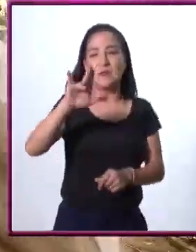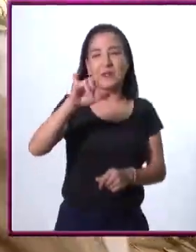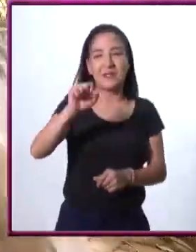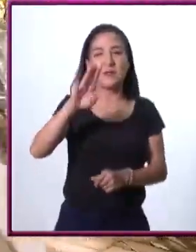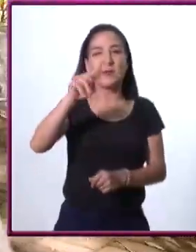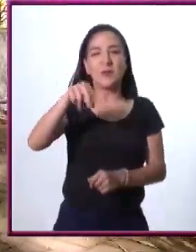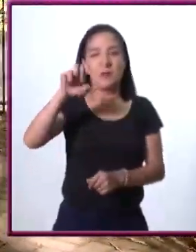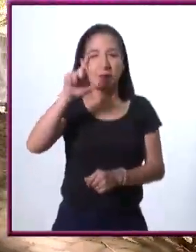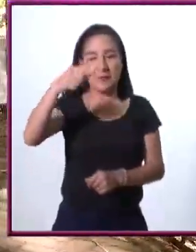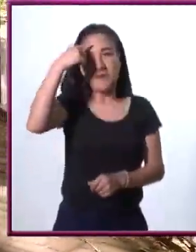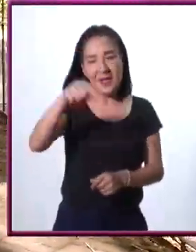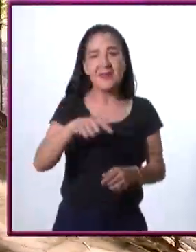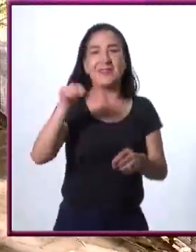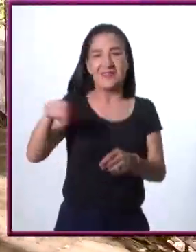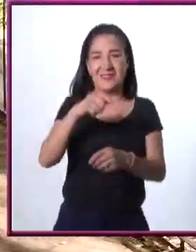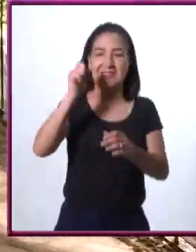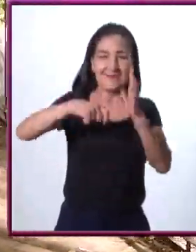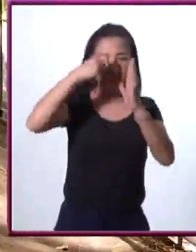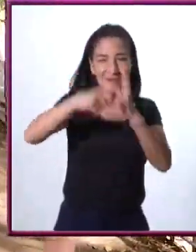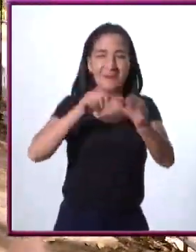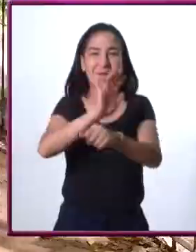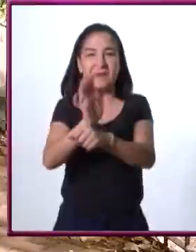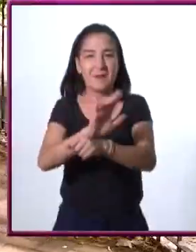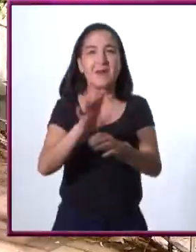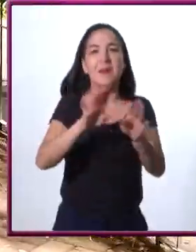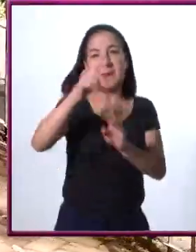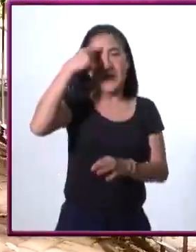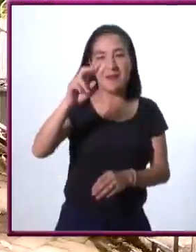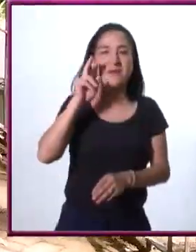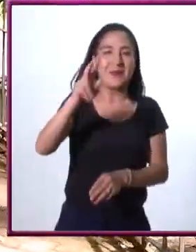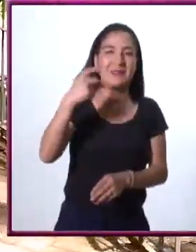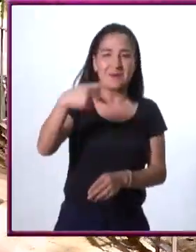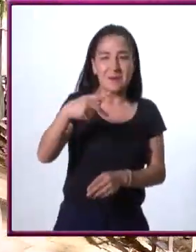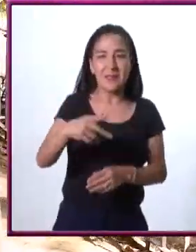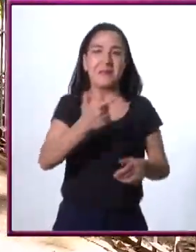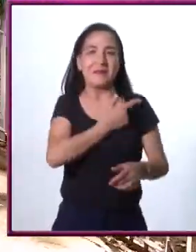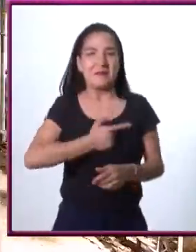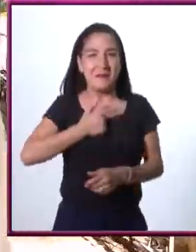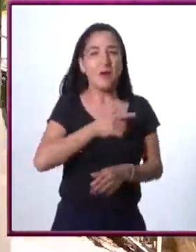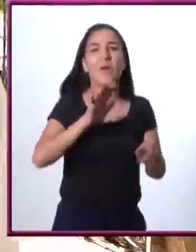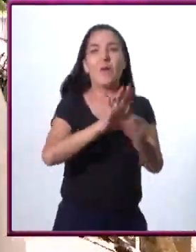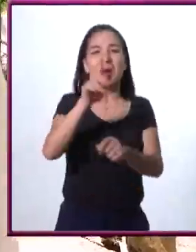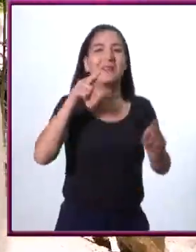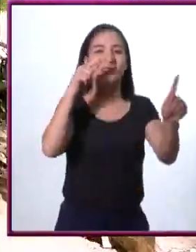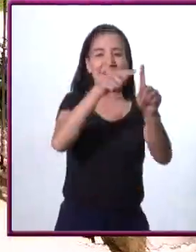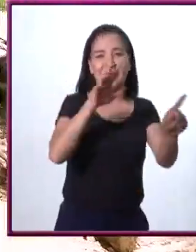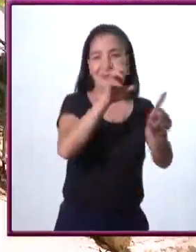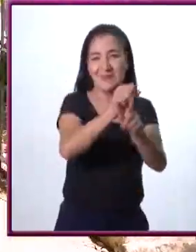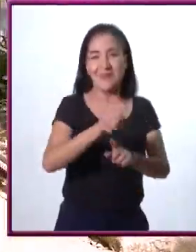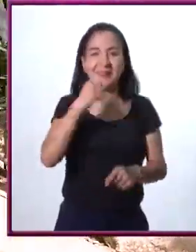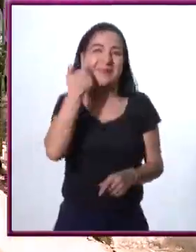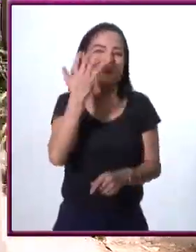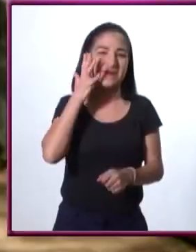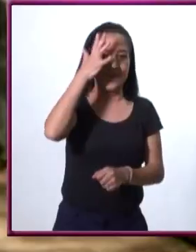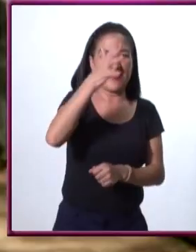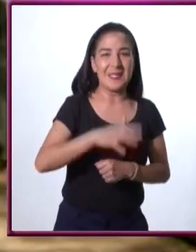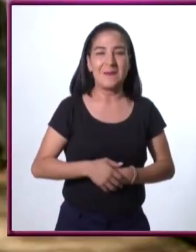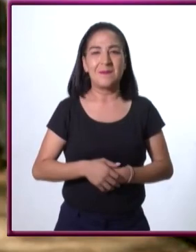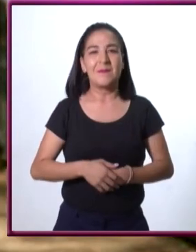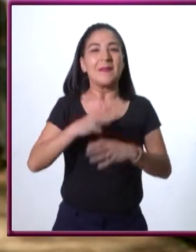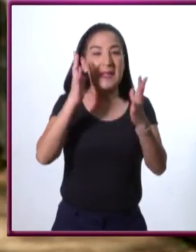los peligros que se me pueden presentar a lo largo de ella. ¿Y qué estrategias nos puede compartir para trascender la culpa y no